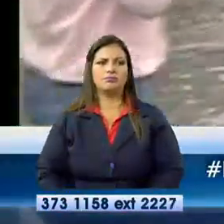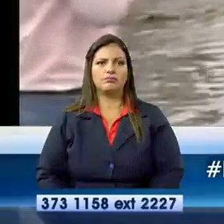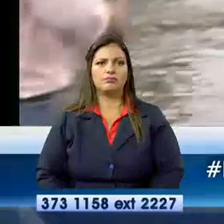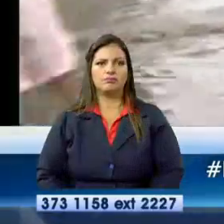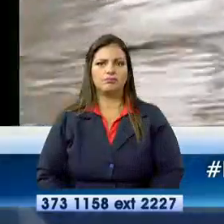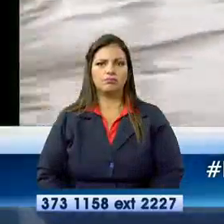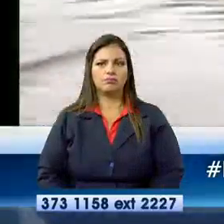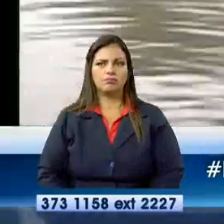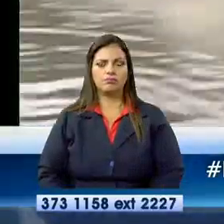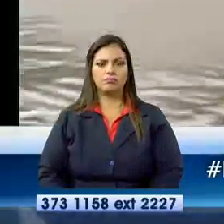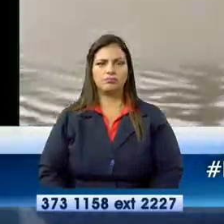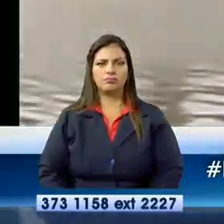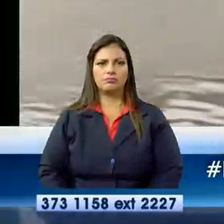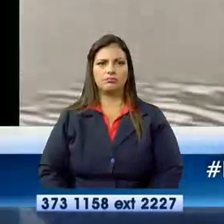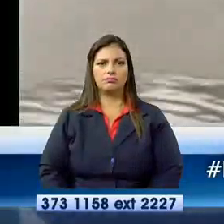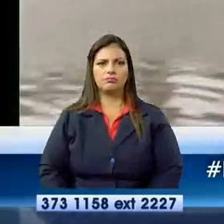parterre